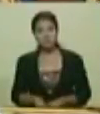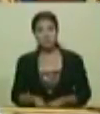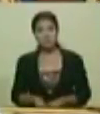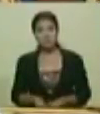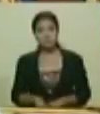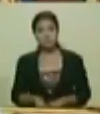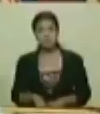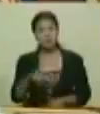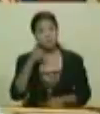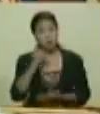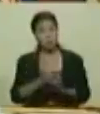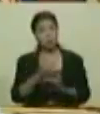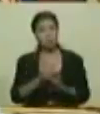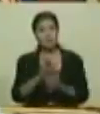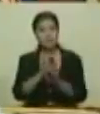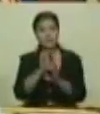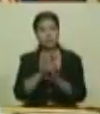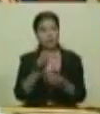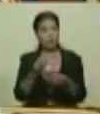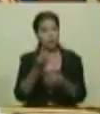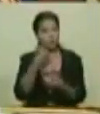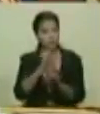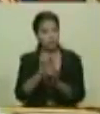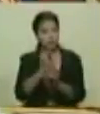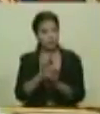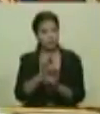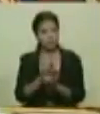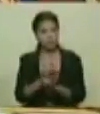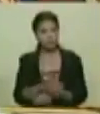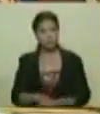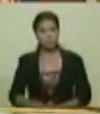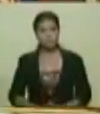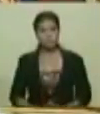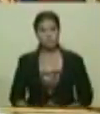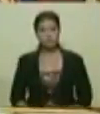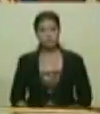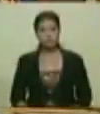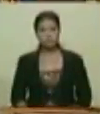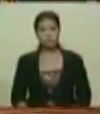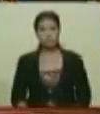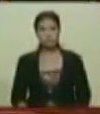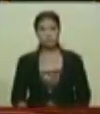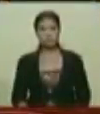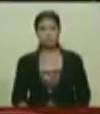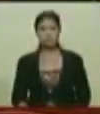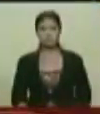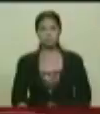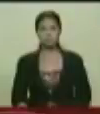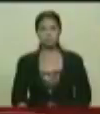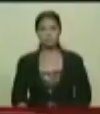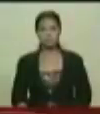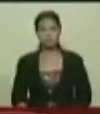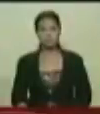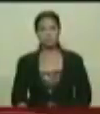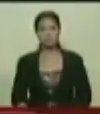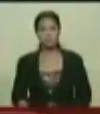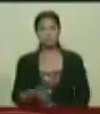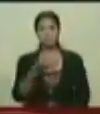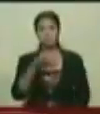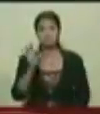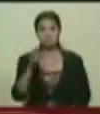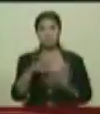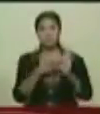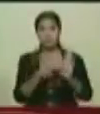vamos a cómo está el internet por aquí tun tun tun tun facebook line correcto están